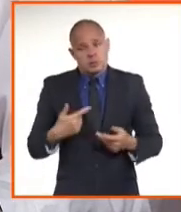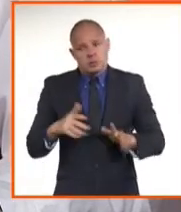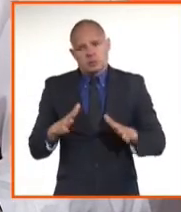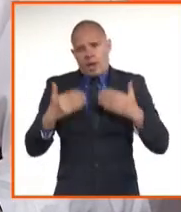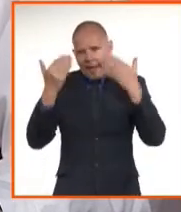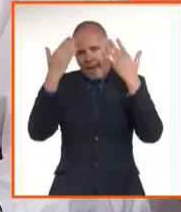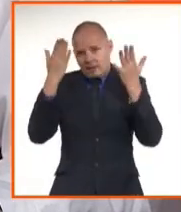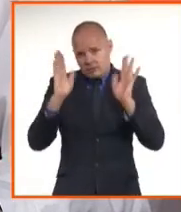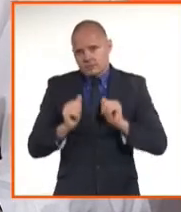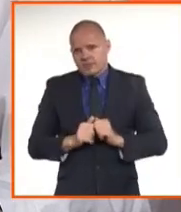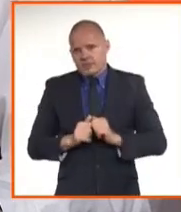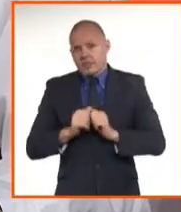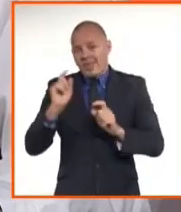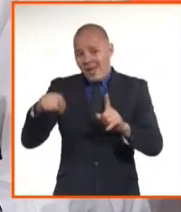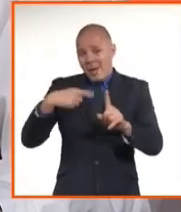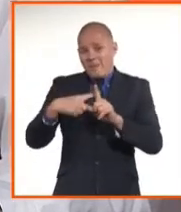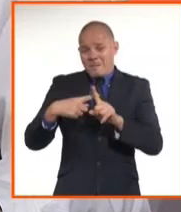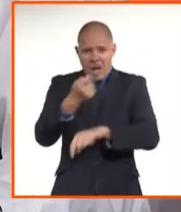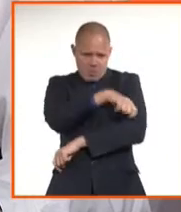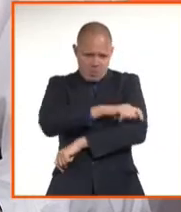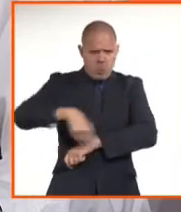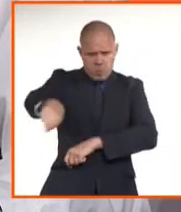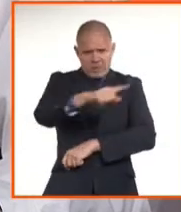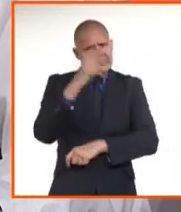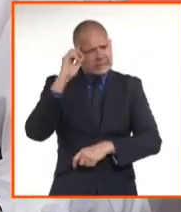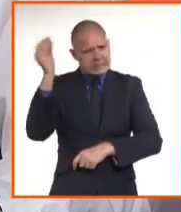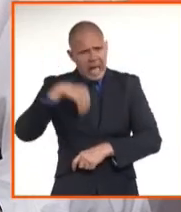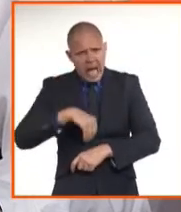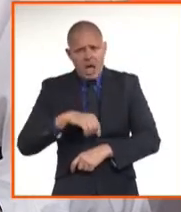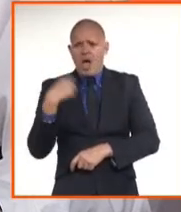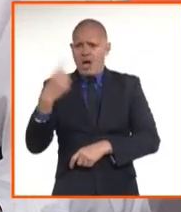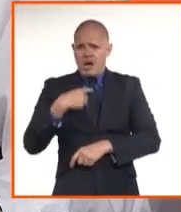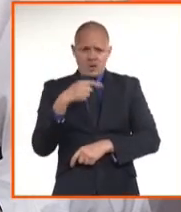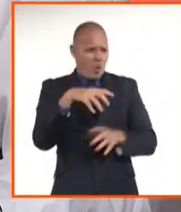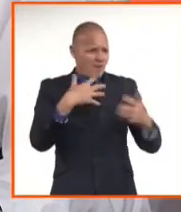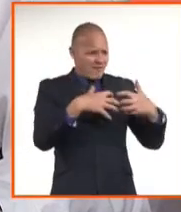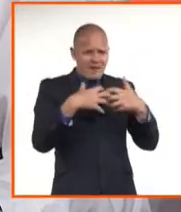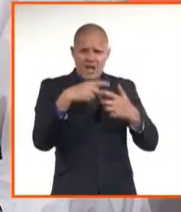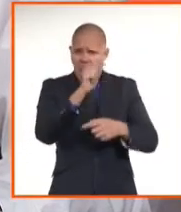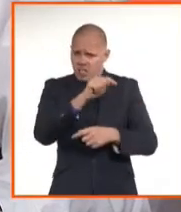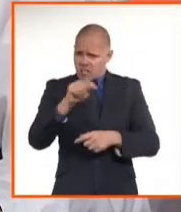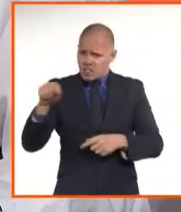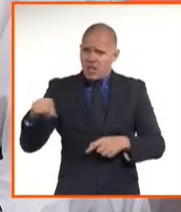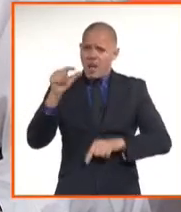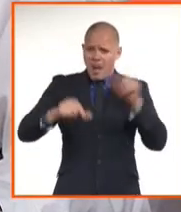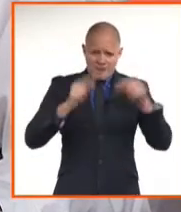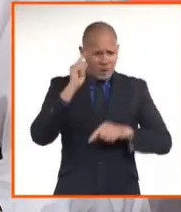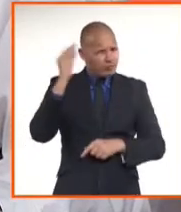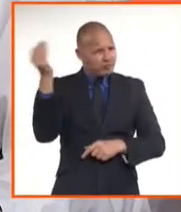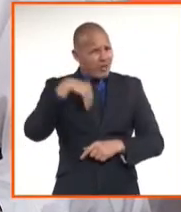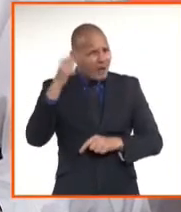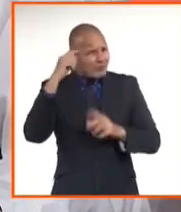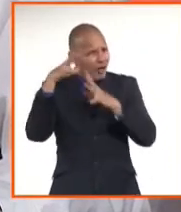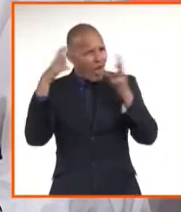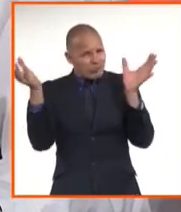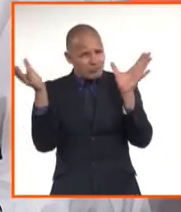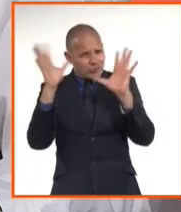tenga la seguridad que nosotros contamos con ingenieros, técnicos y trabajadores que están capacitados